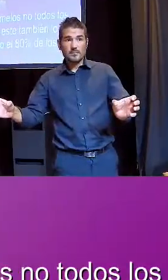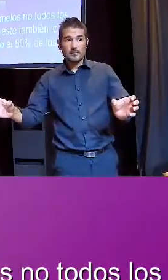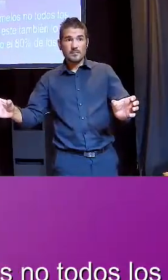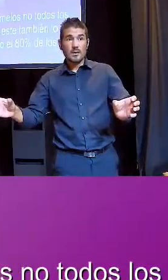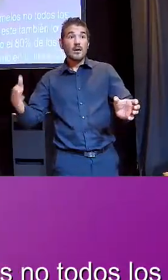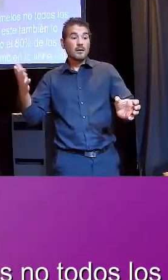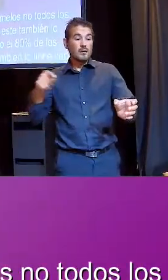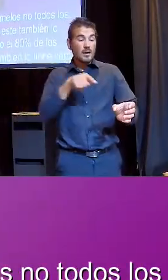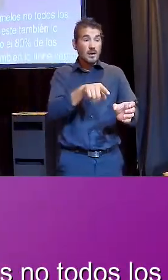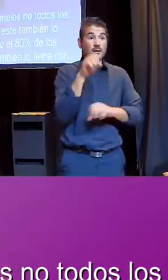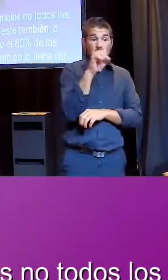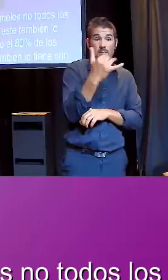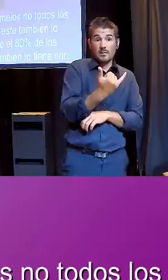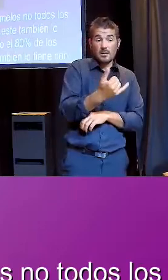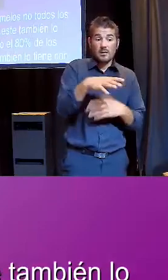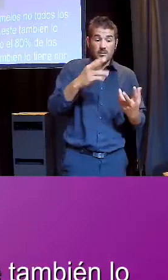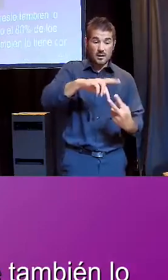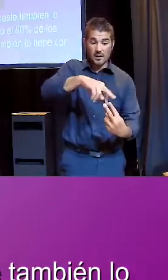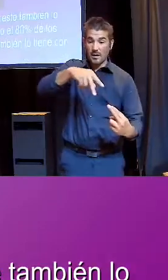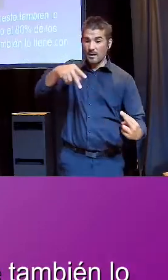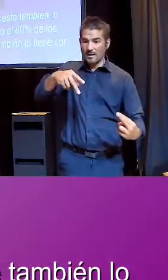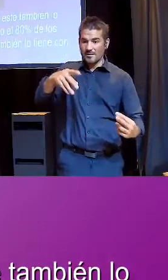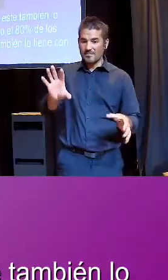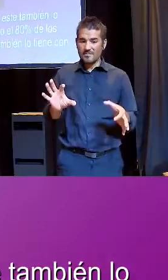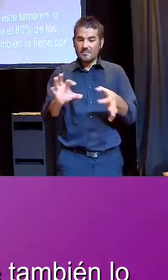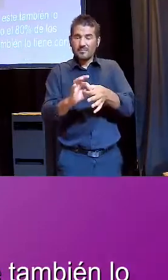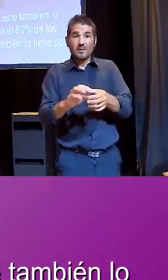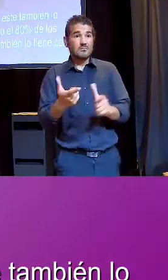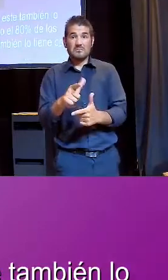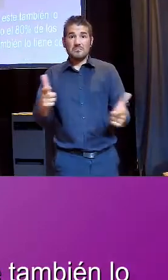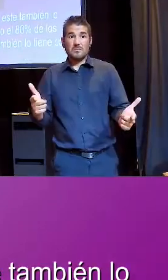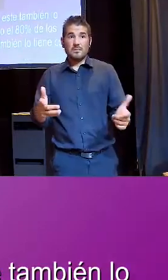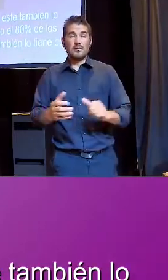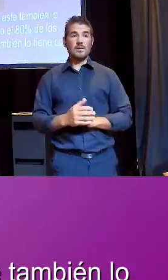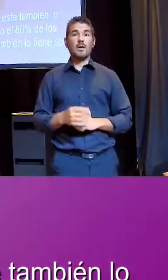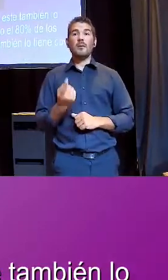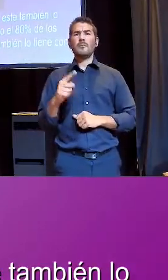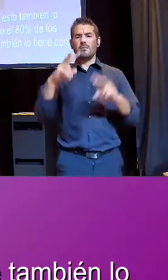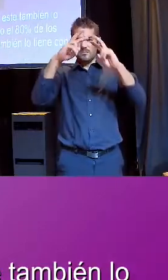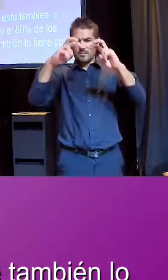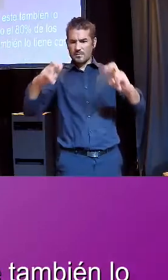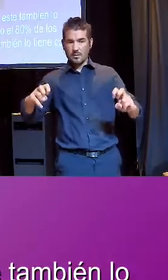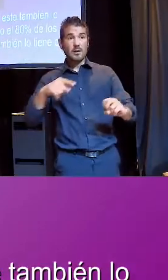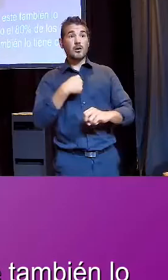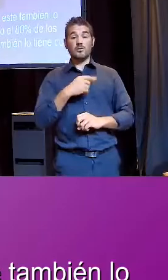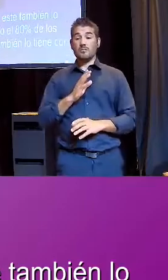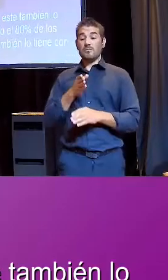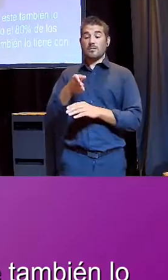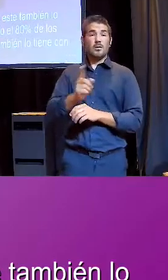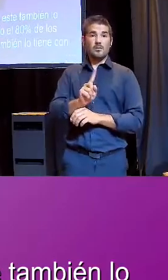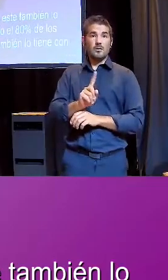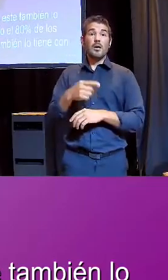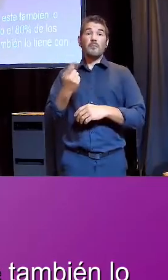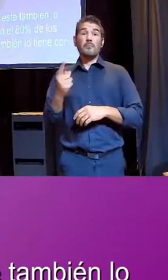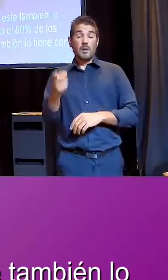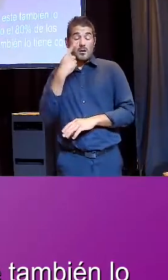con lo cual hay componentes no genéticos involucrados. Eso no se conoce, por suerte hay un montón de estudios, no me detuve en eso, pero también hay mucha investigación en relación